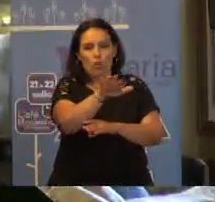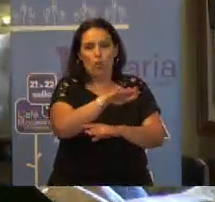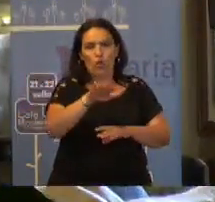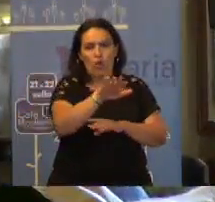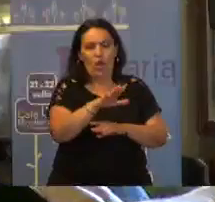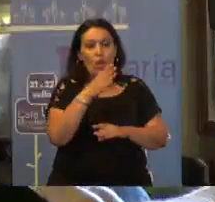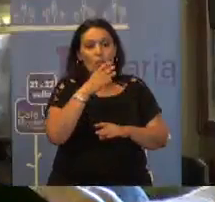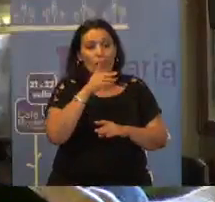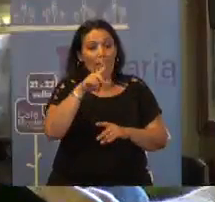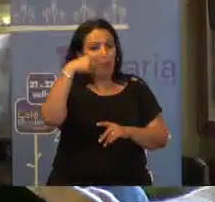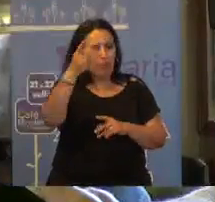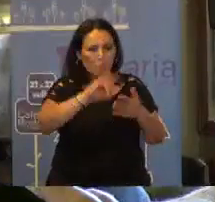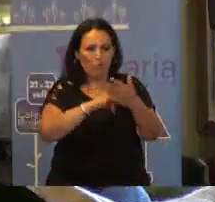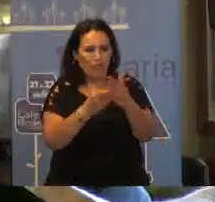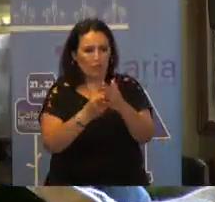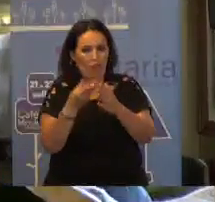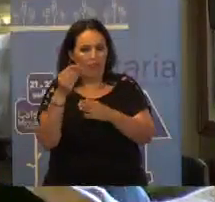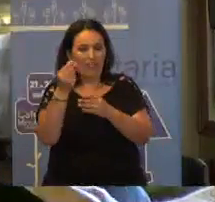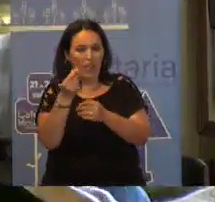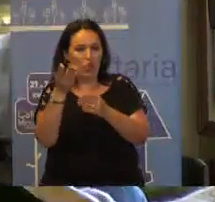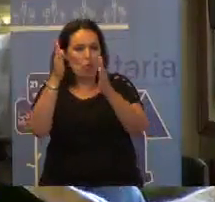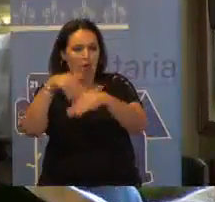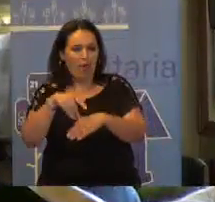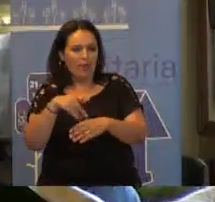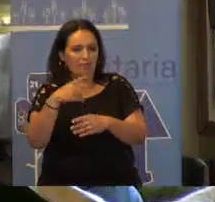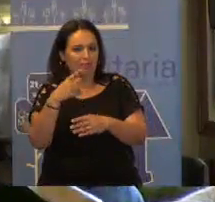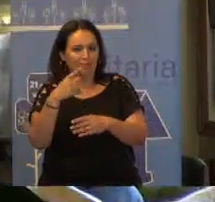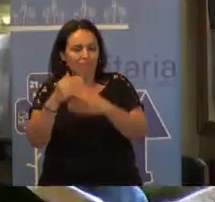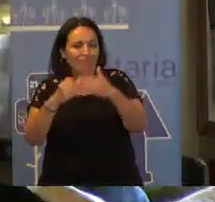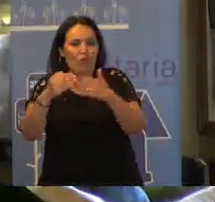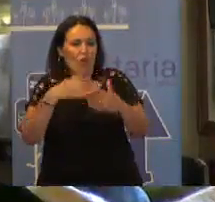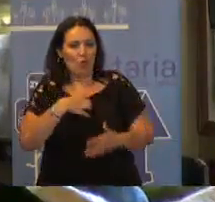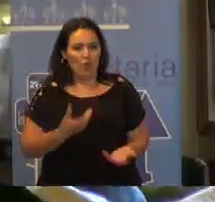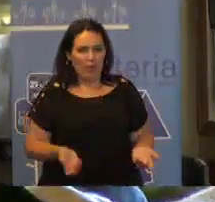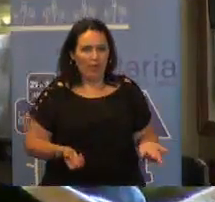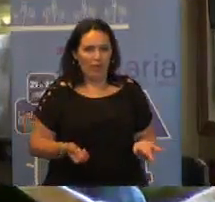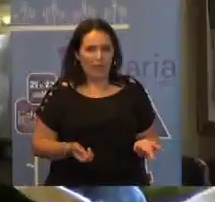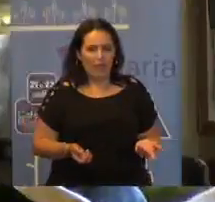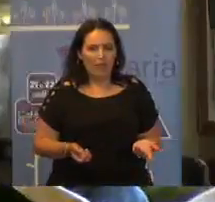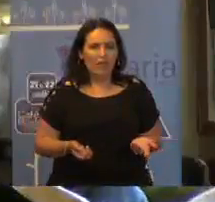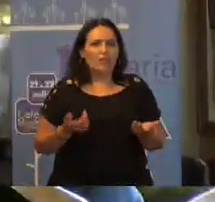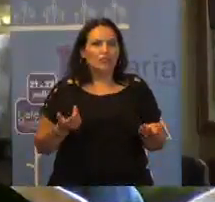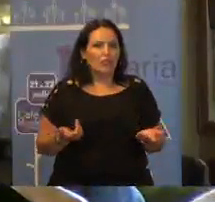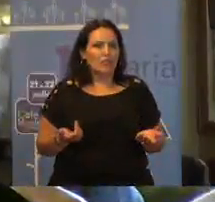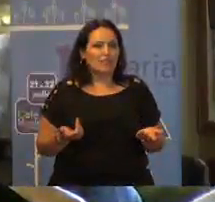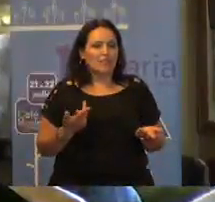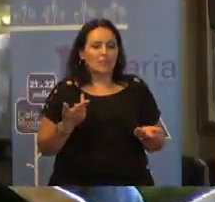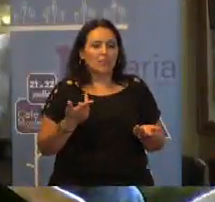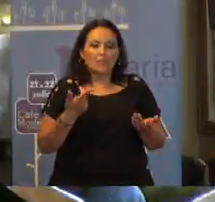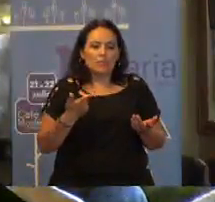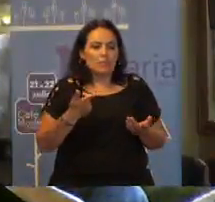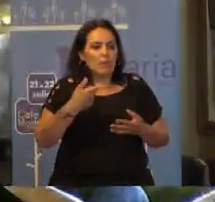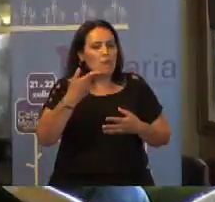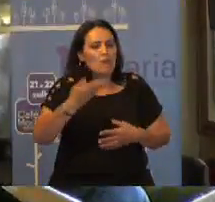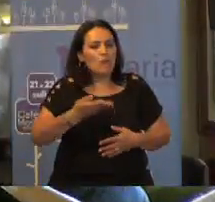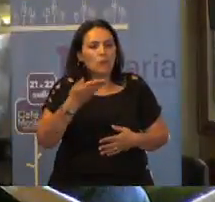non logrades poder levar adiante. Non só falo, por exemplo, da lei Montoro, senón moitas cousas máis. É dicir, este tema é central.